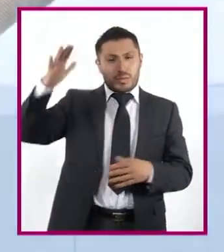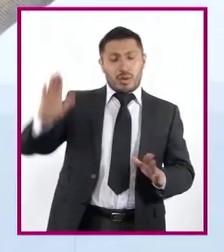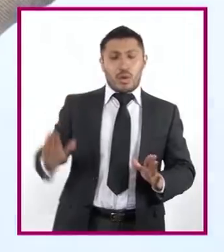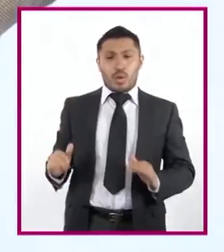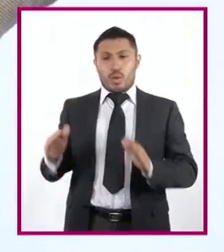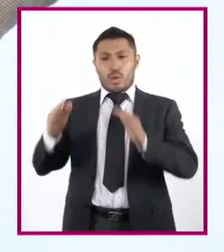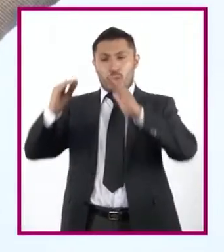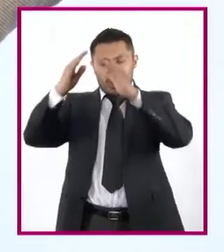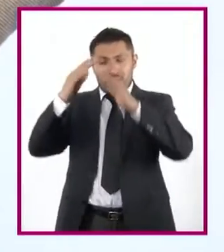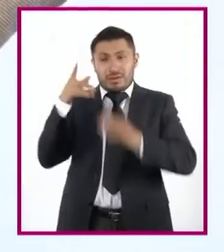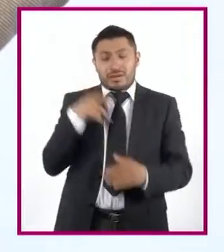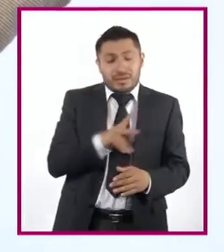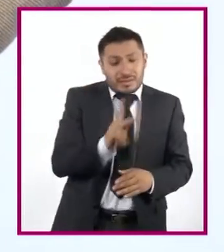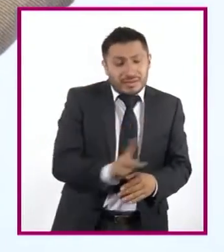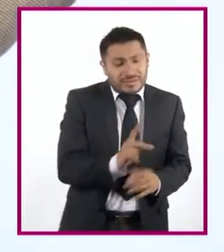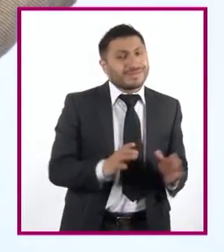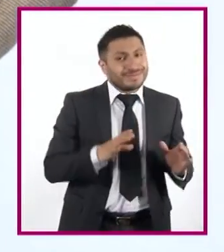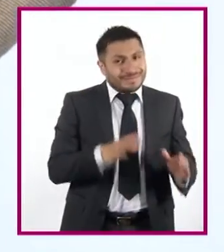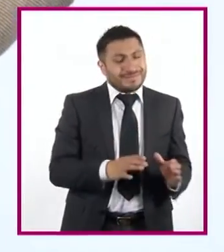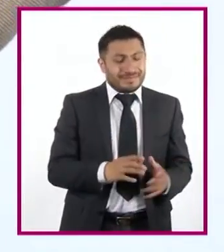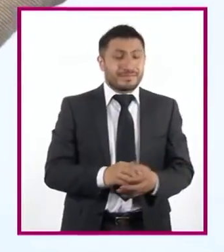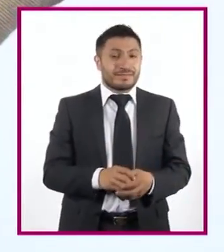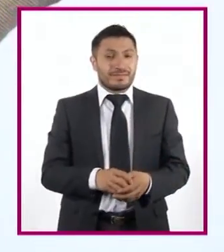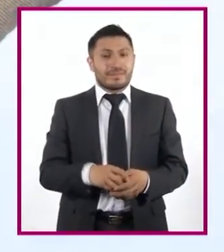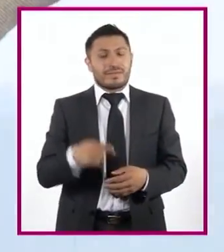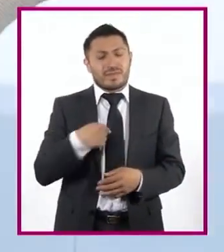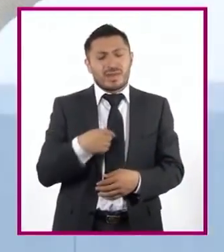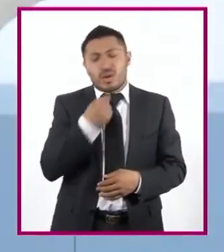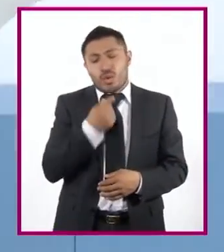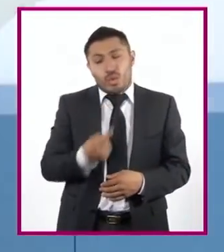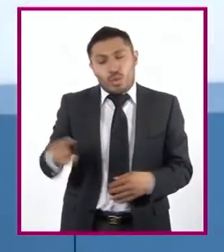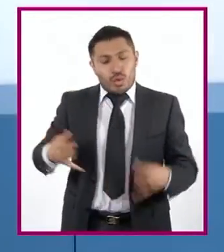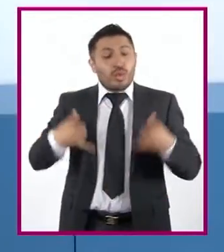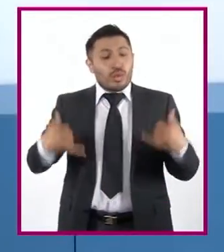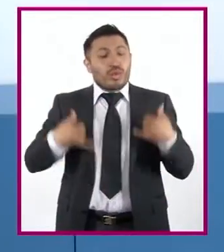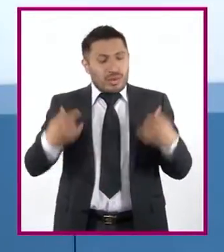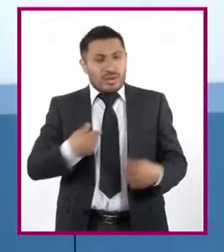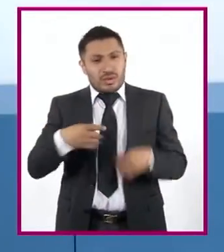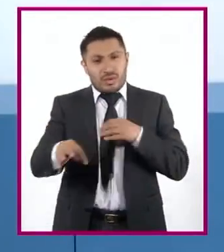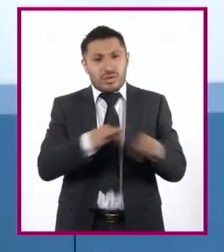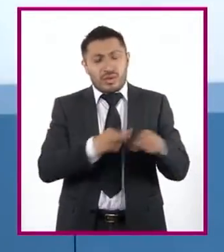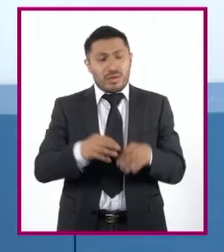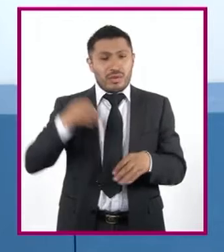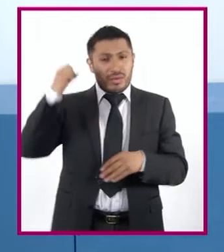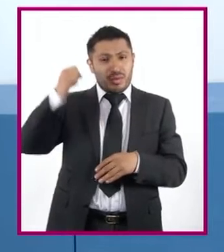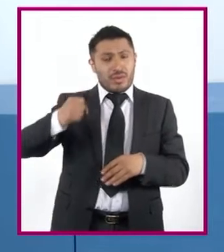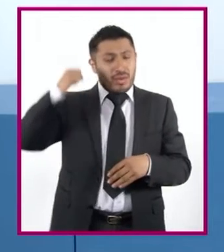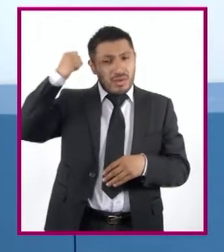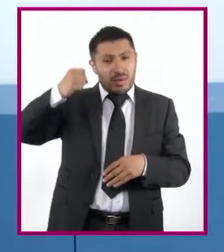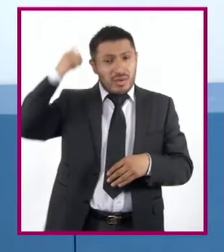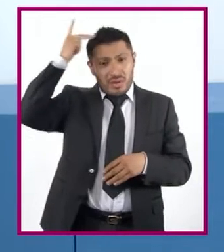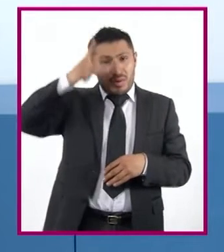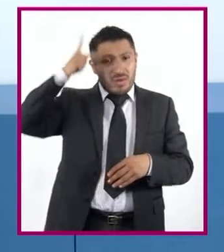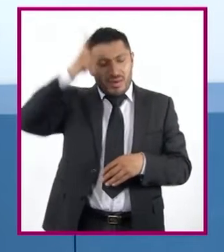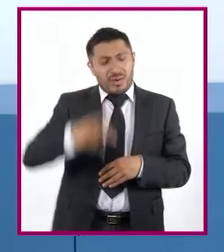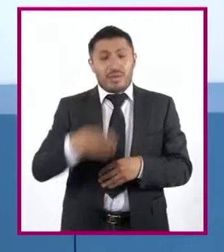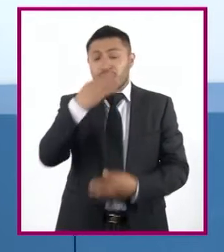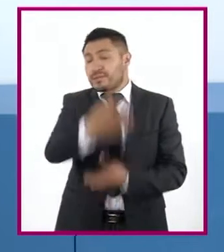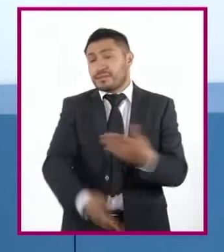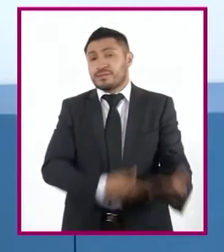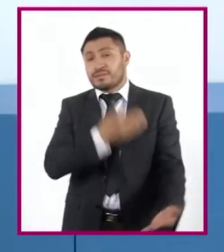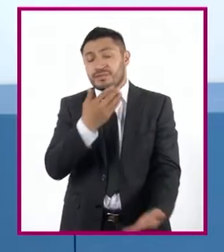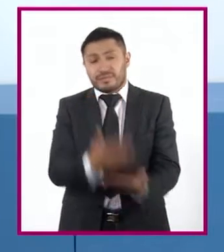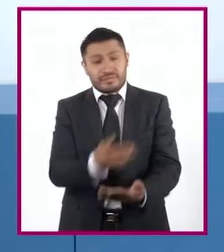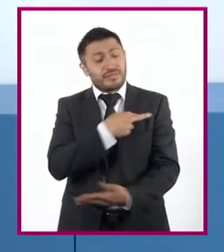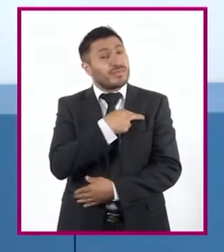monte Ararat. Siendo muy joven todavía, me empleé como pastor al servicio de un rico señor